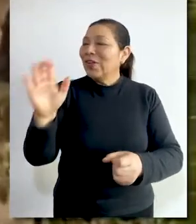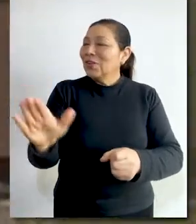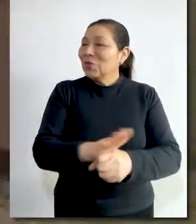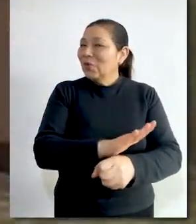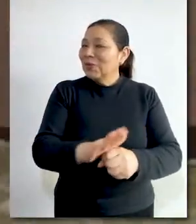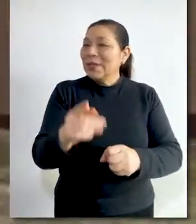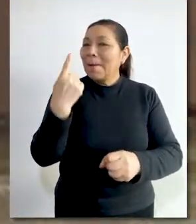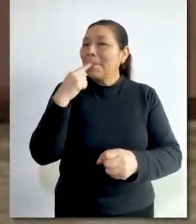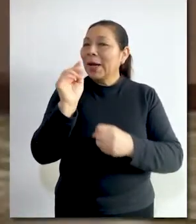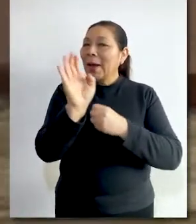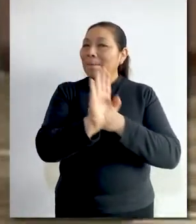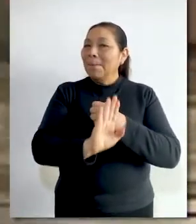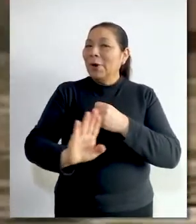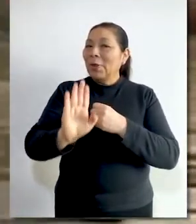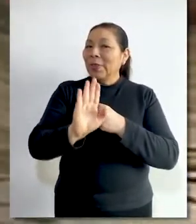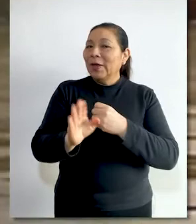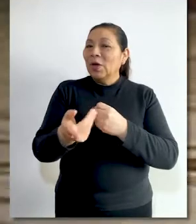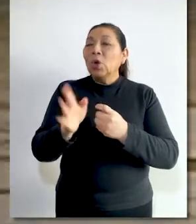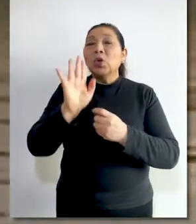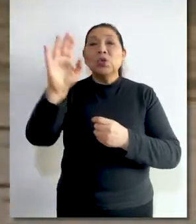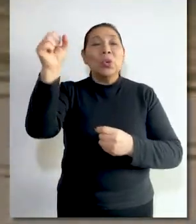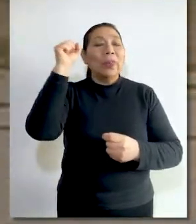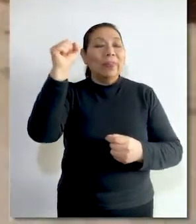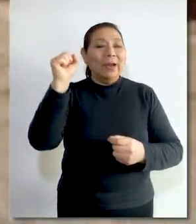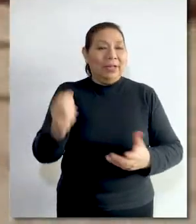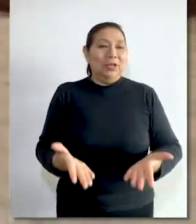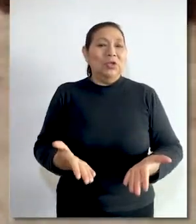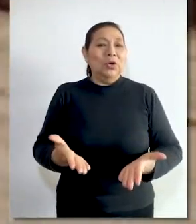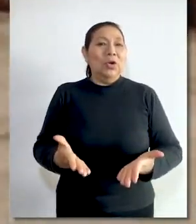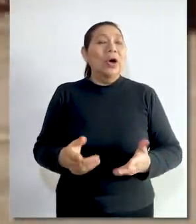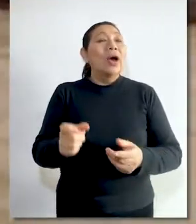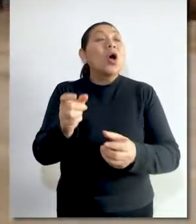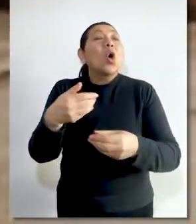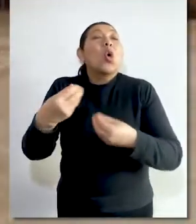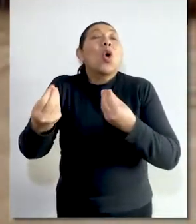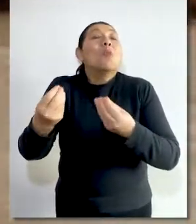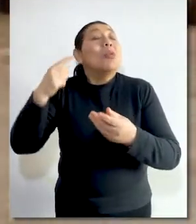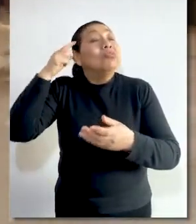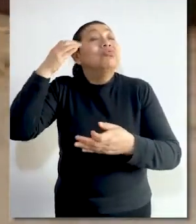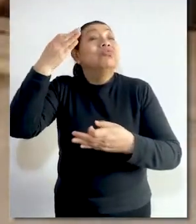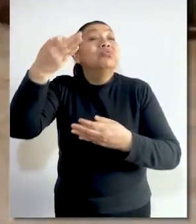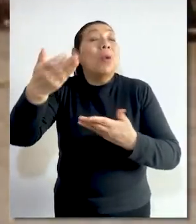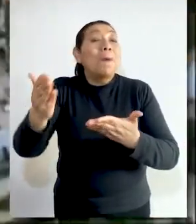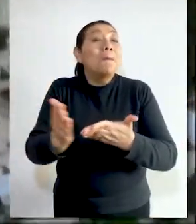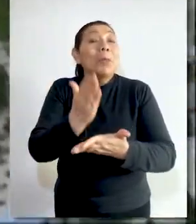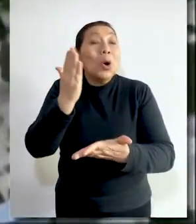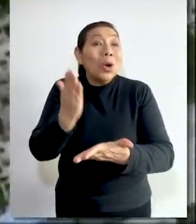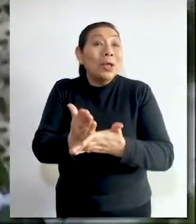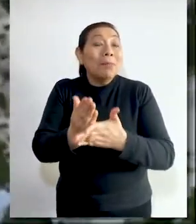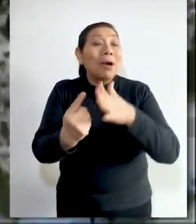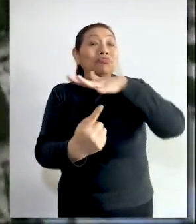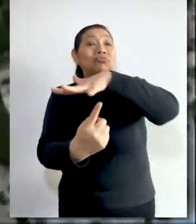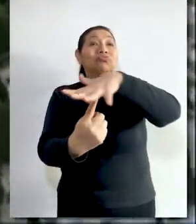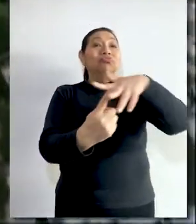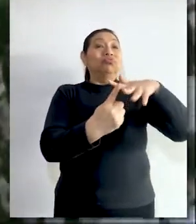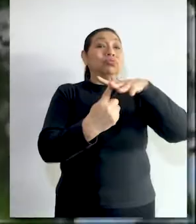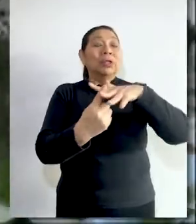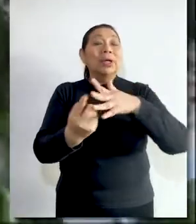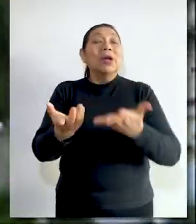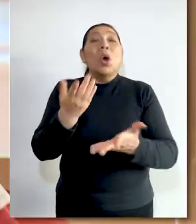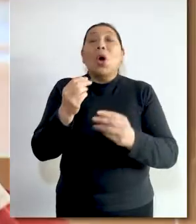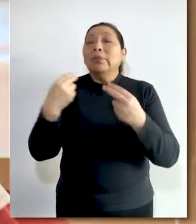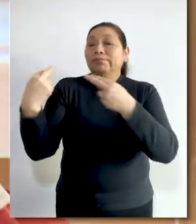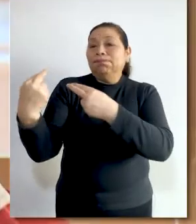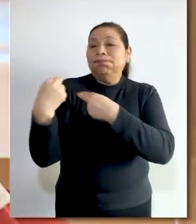protección del clima no son suficientes para proteger efectivamente sus derechos fundamentales de las consecuencias de la crisis climática